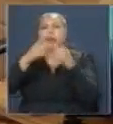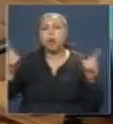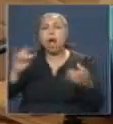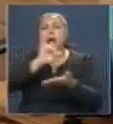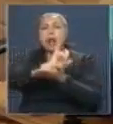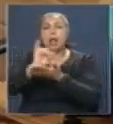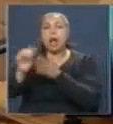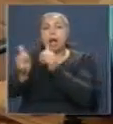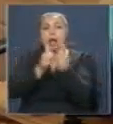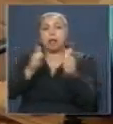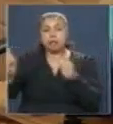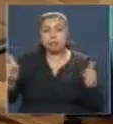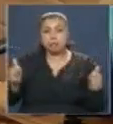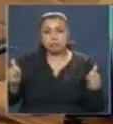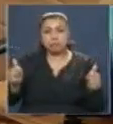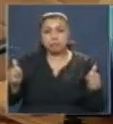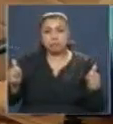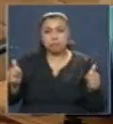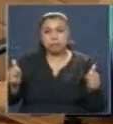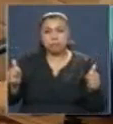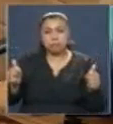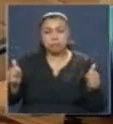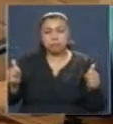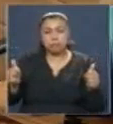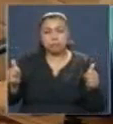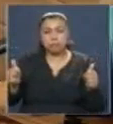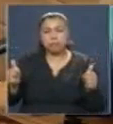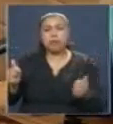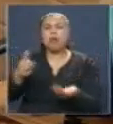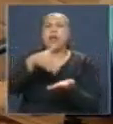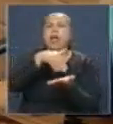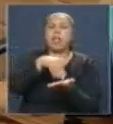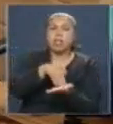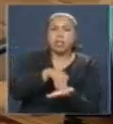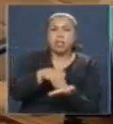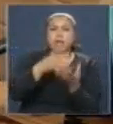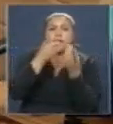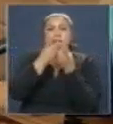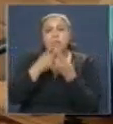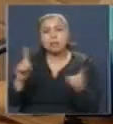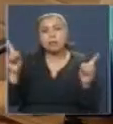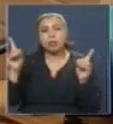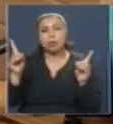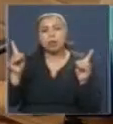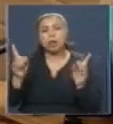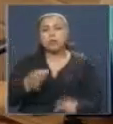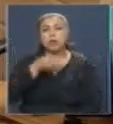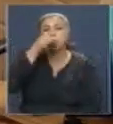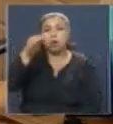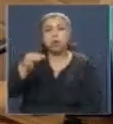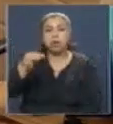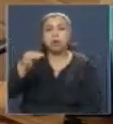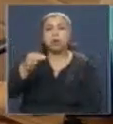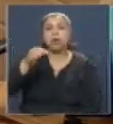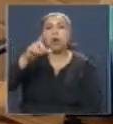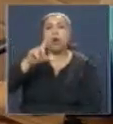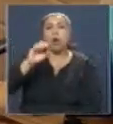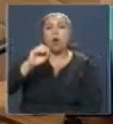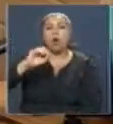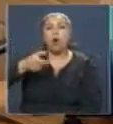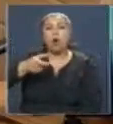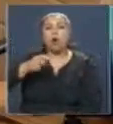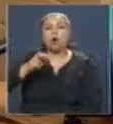las autoridades, y se producirá un debilitamiento democrático. Lo dijo Paulo Longueira